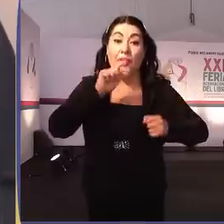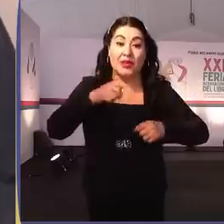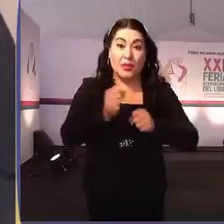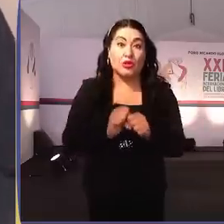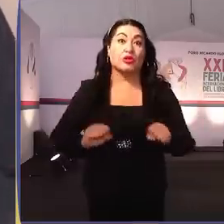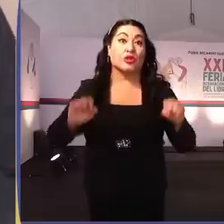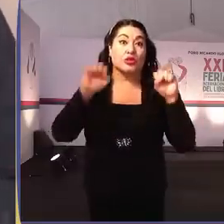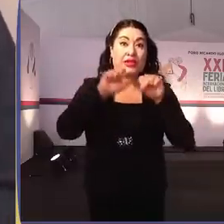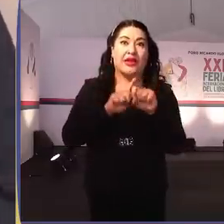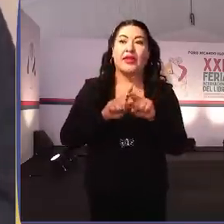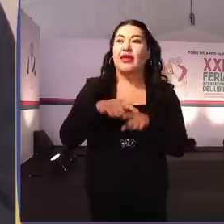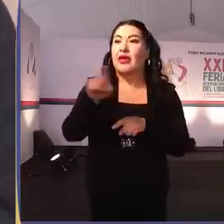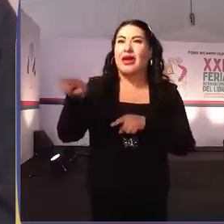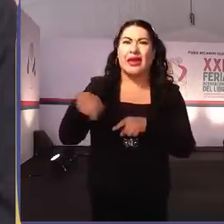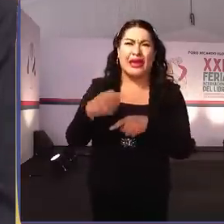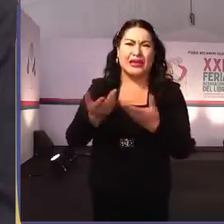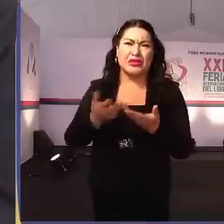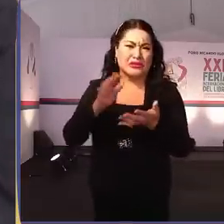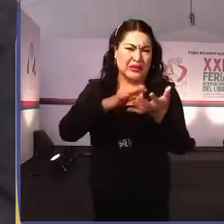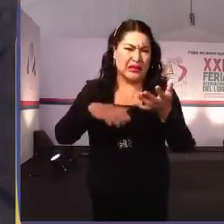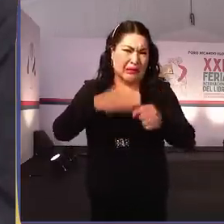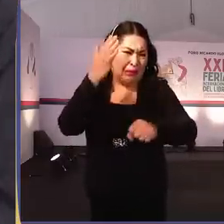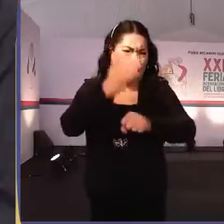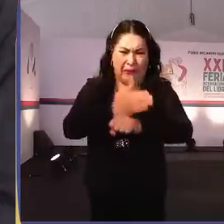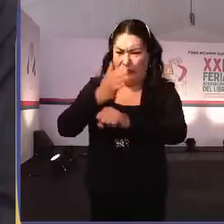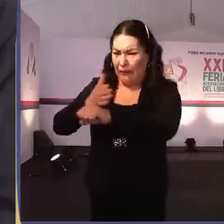ha sido castigada por leer. Usted,